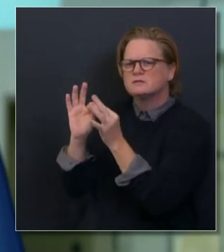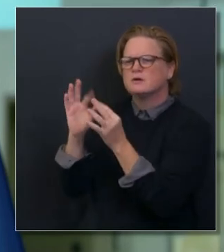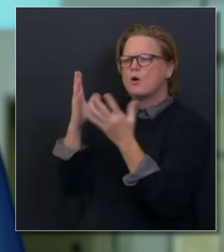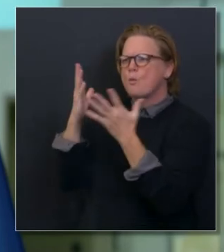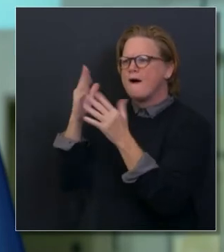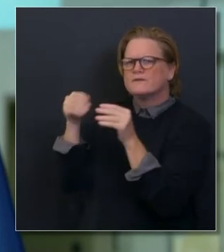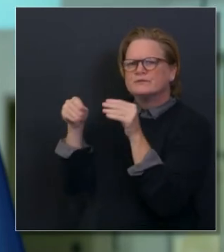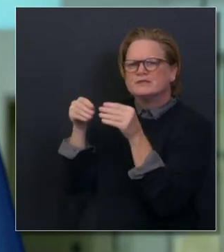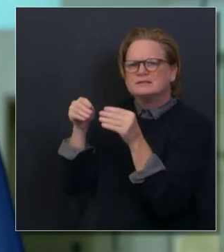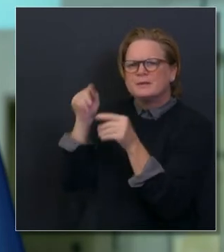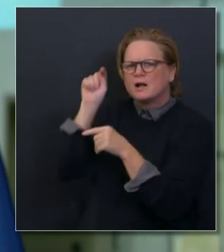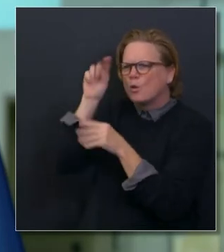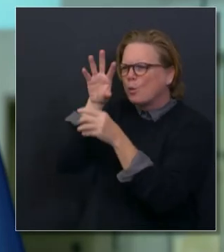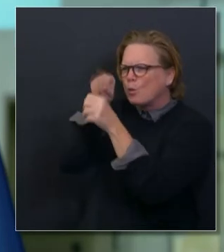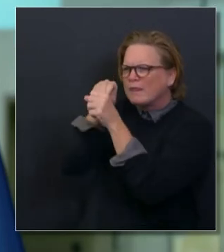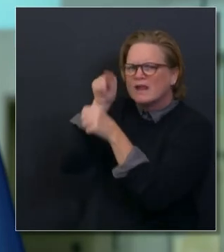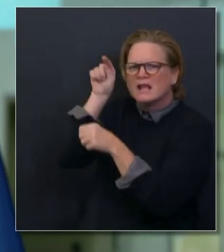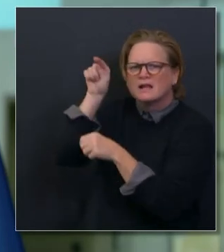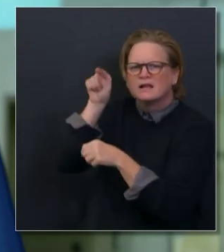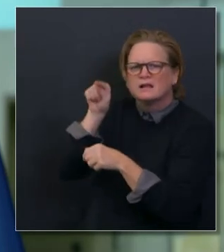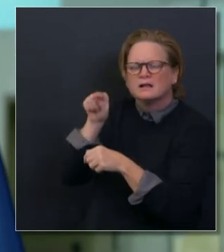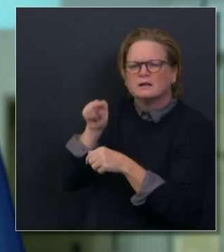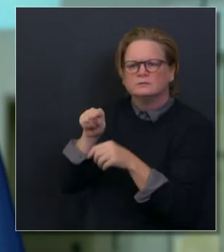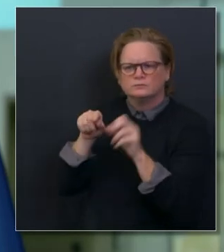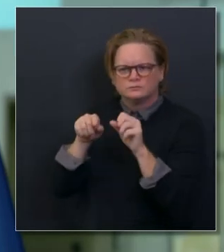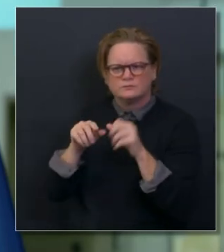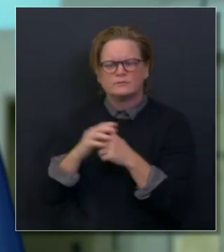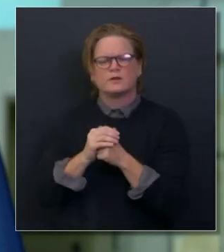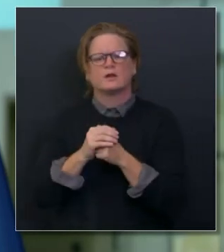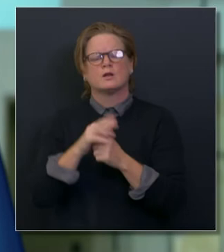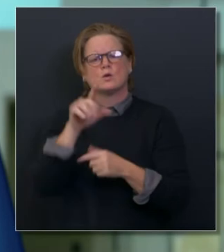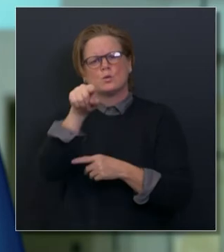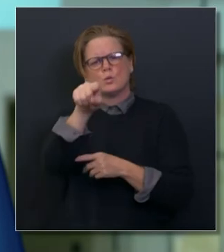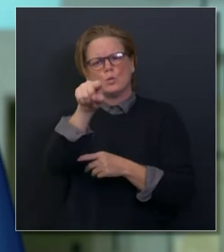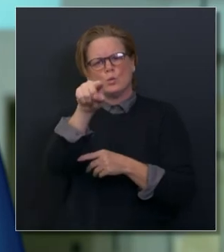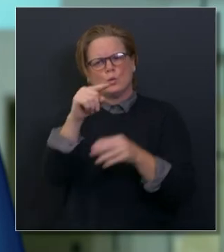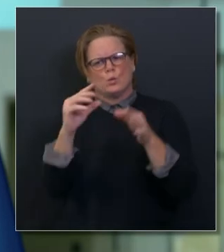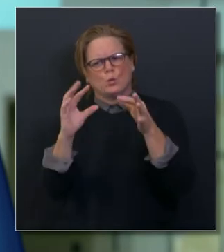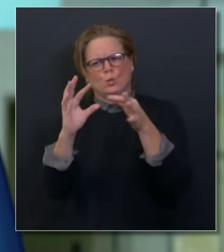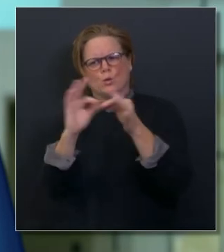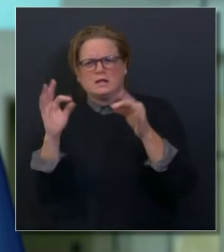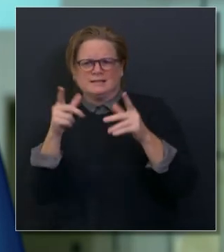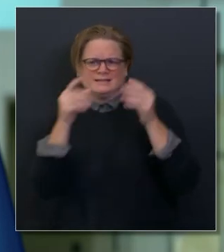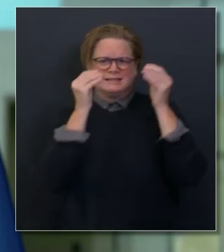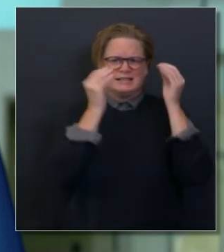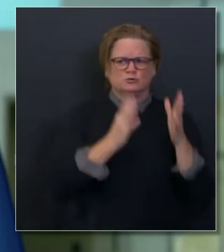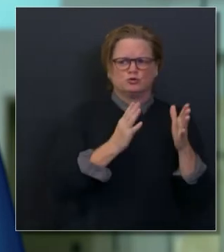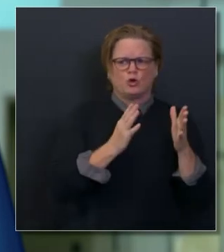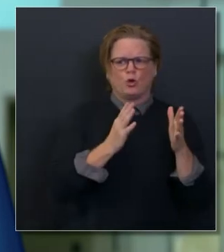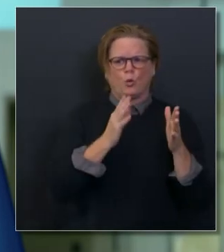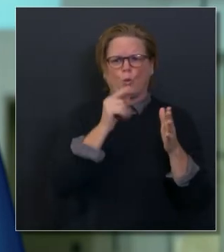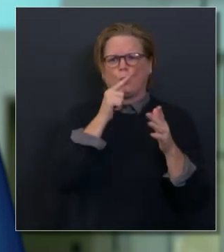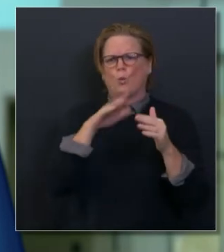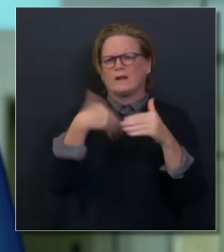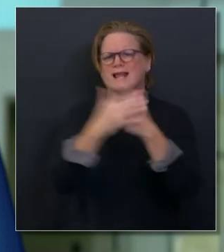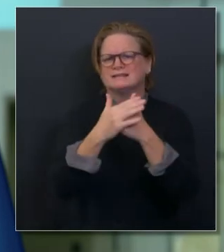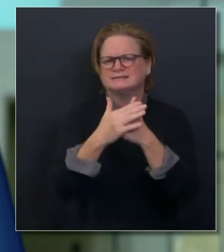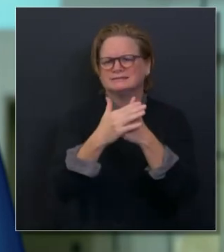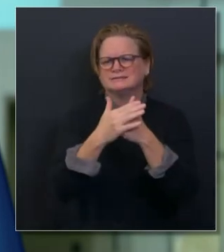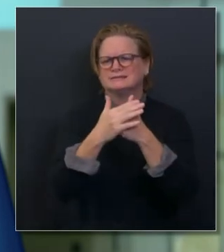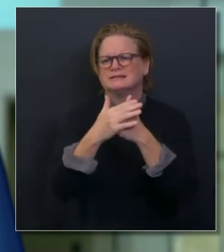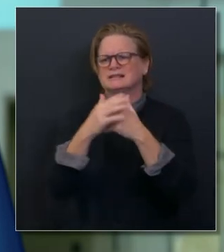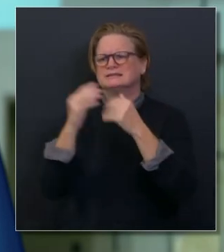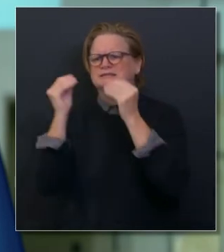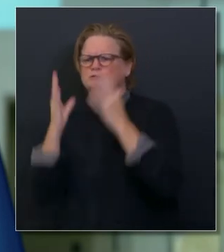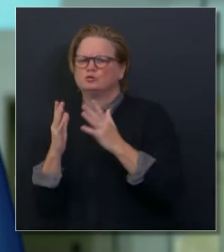relación al ejemplo específico del condado de Orange, eso sería fase 1B. Por lo menos maestros, y esto